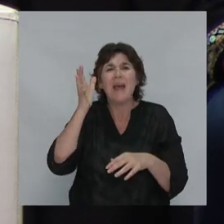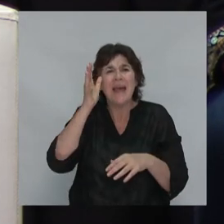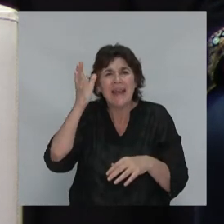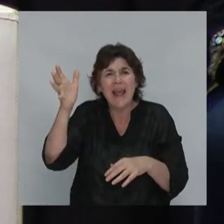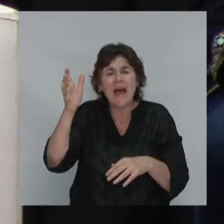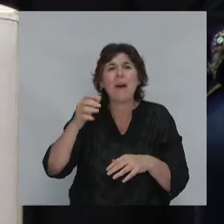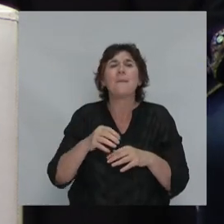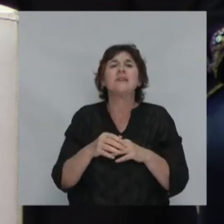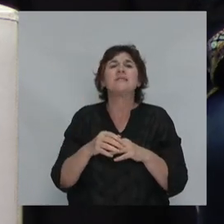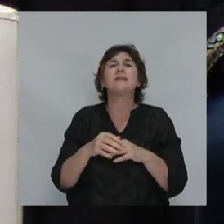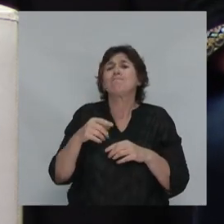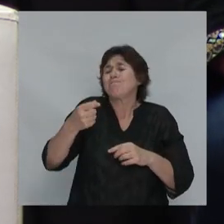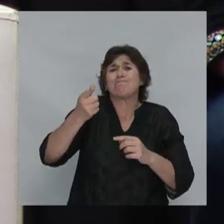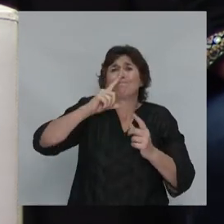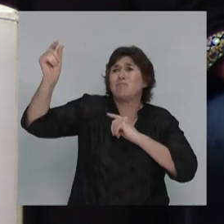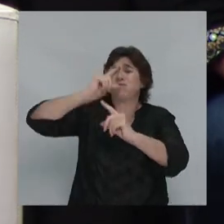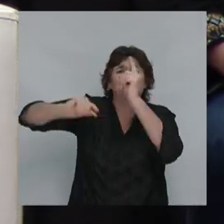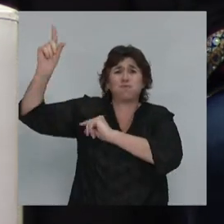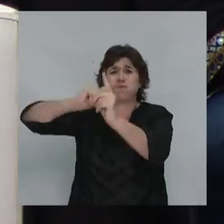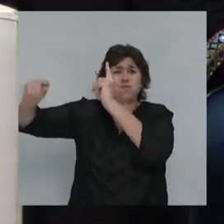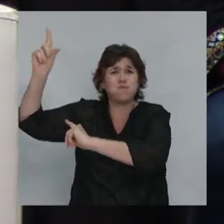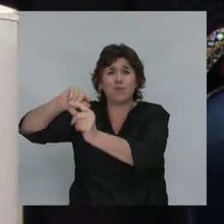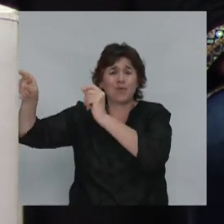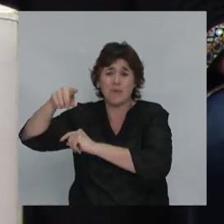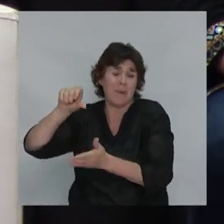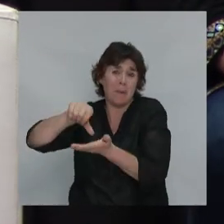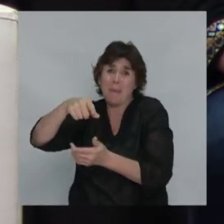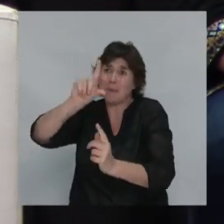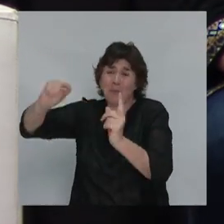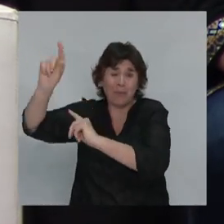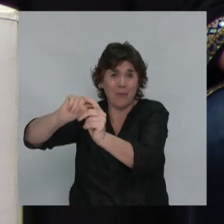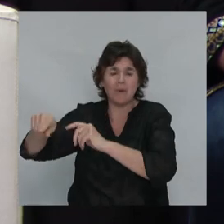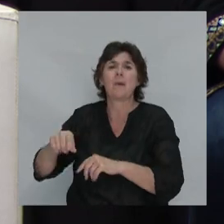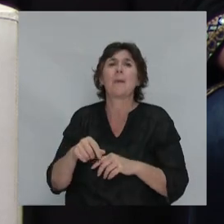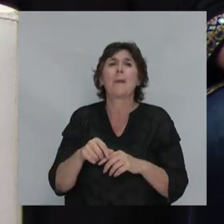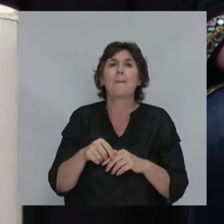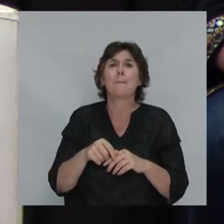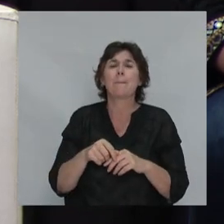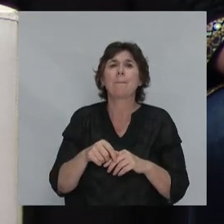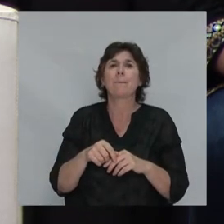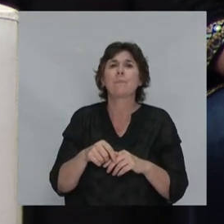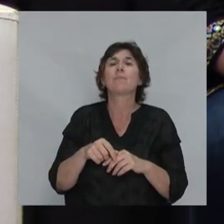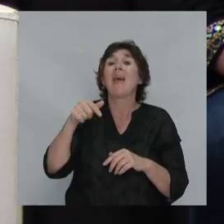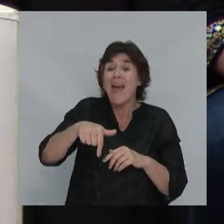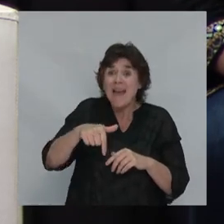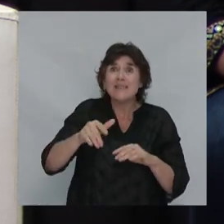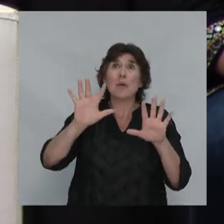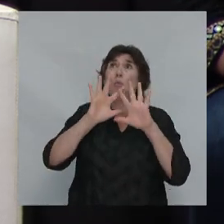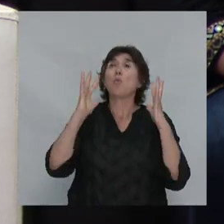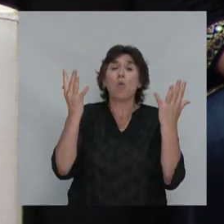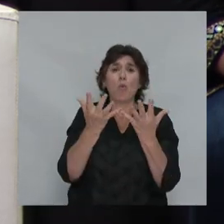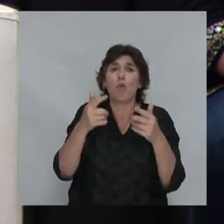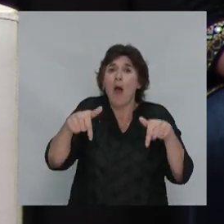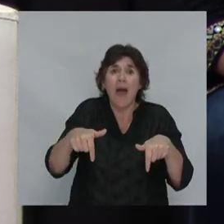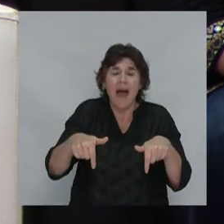los migrantes. Estamos viviendo, compañeras y compañeros, en un mundo